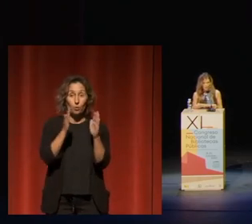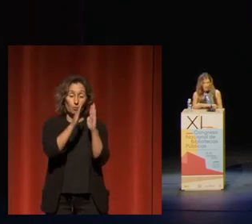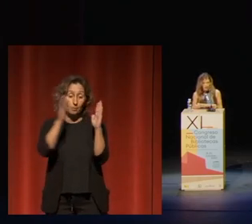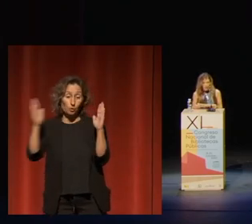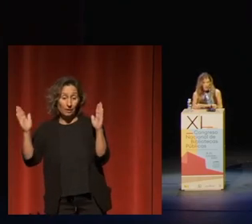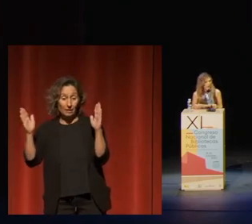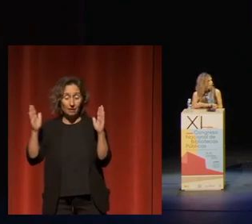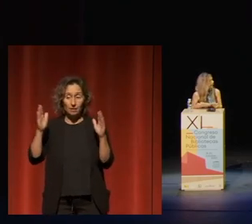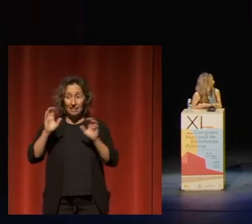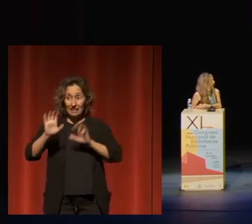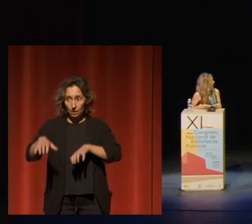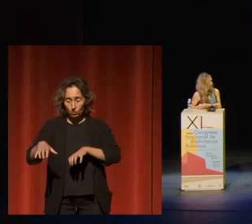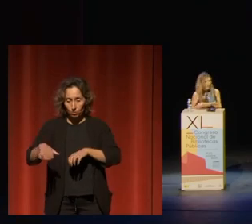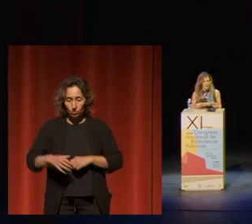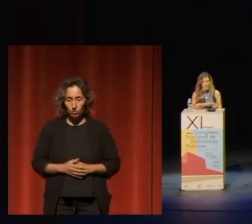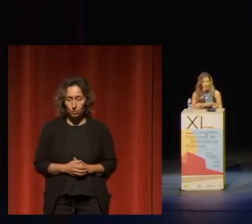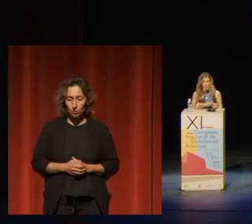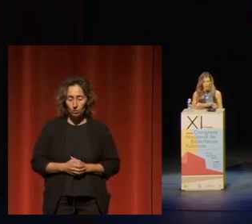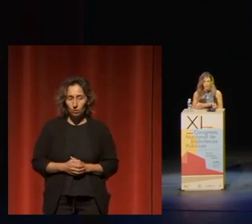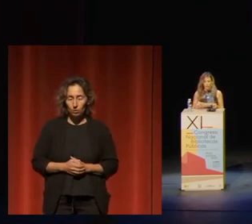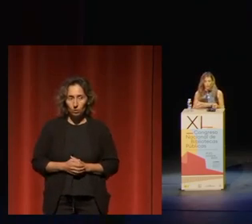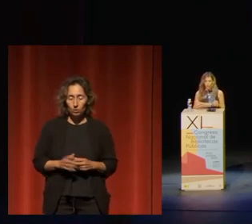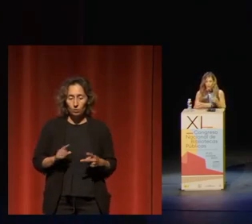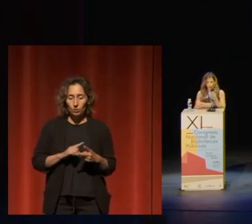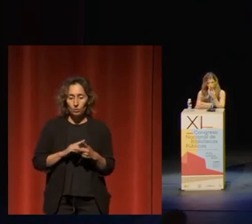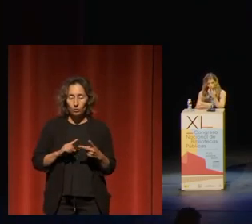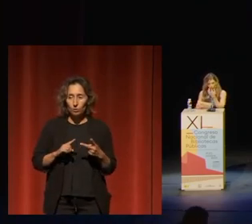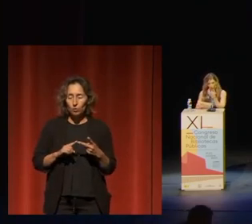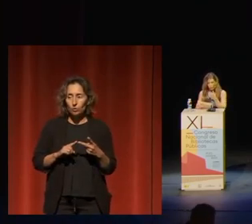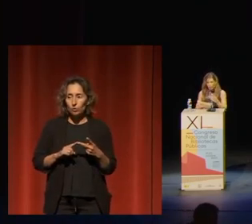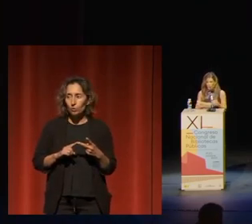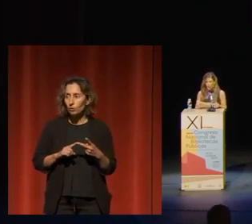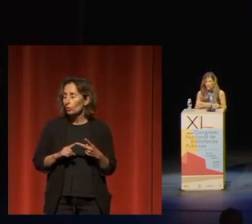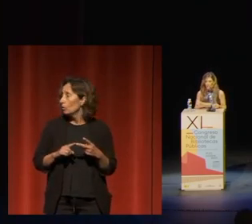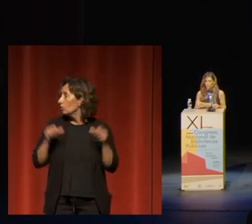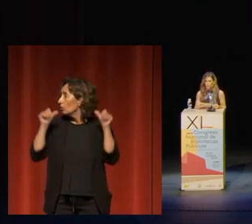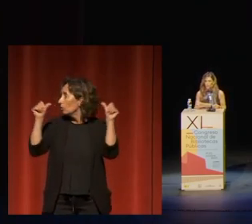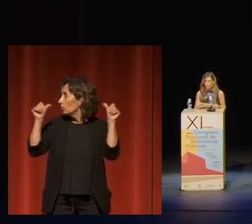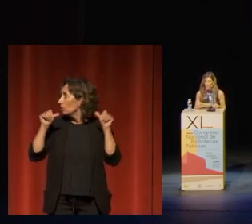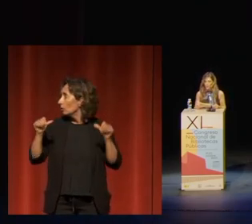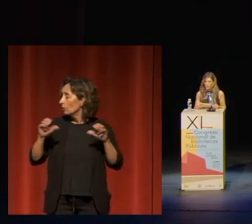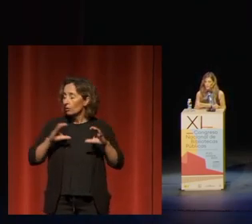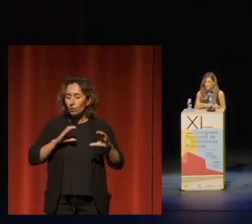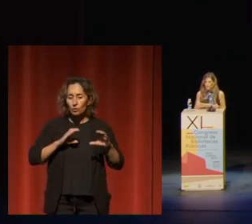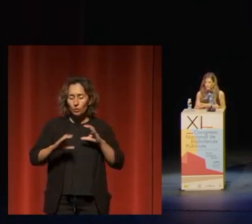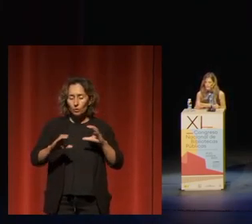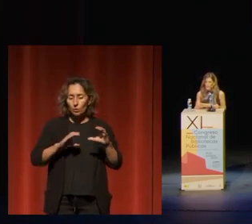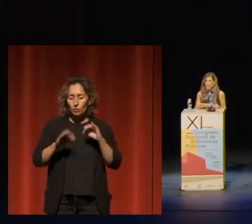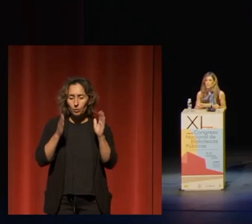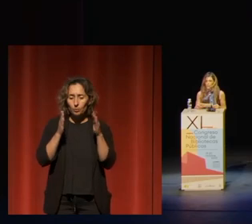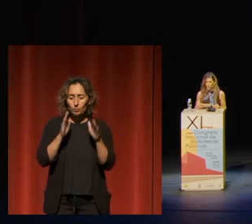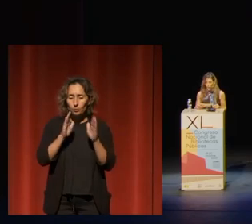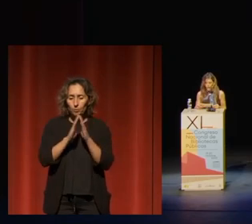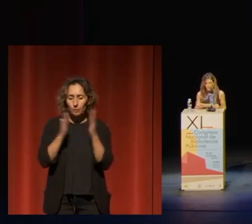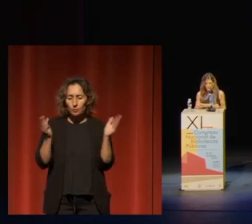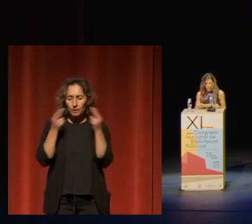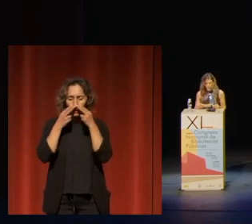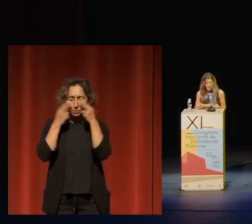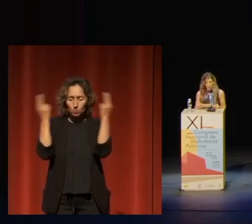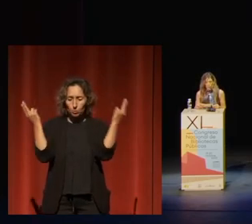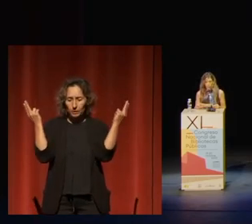de León eh con el título de su comunicación el personal de las bibliotecas públicas españolas en las zonas